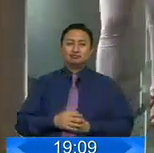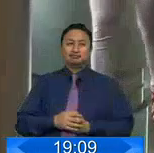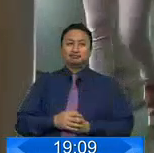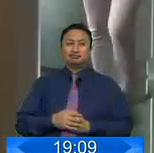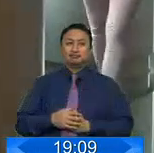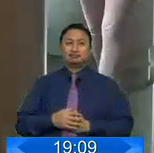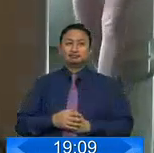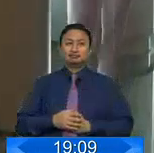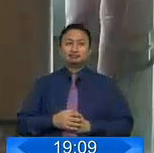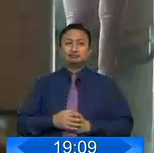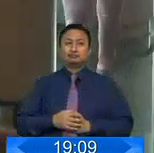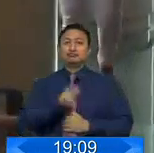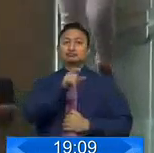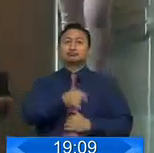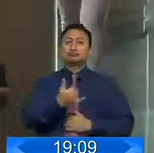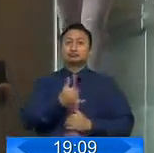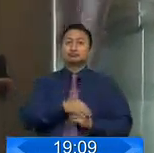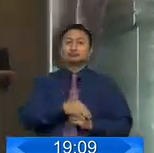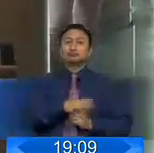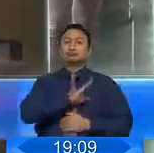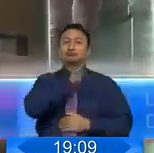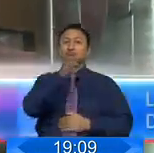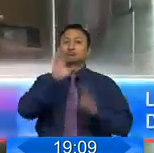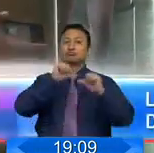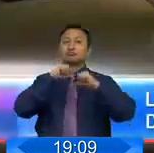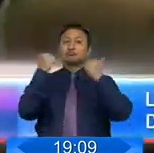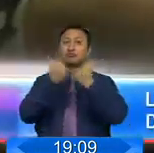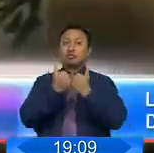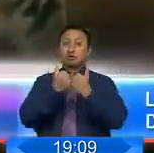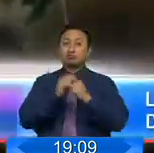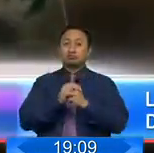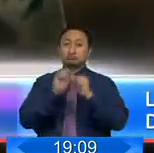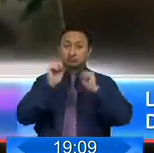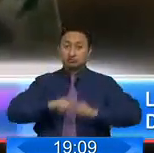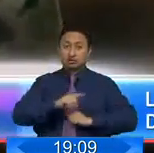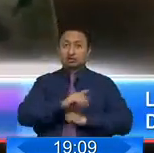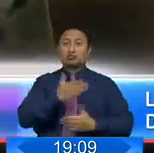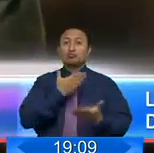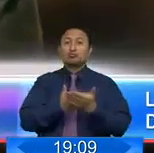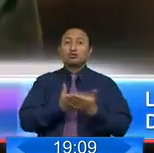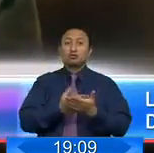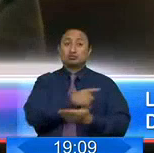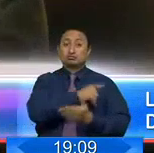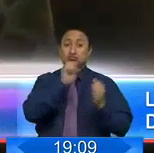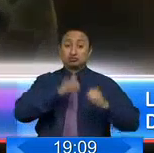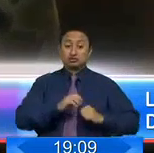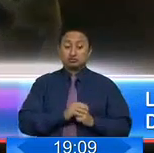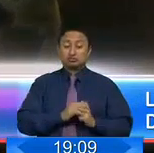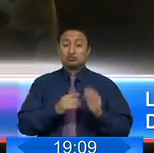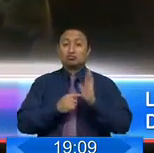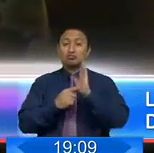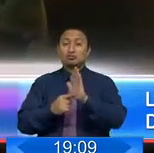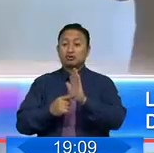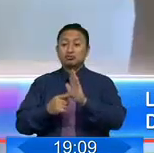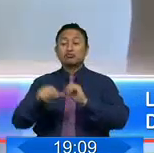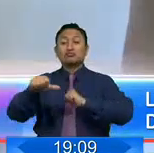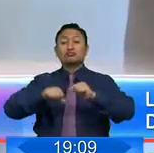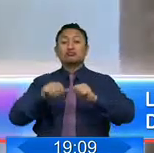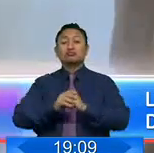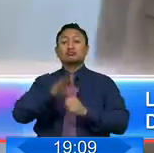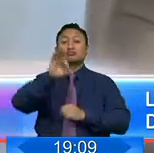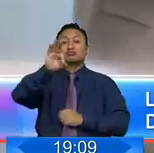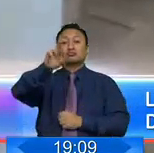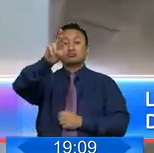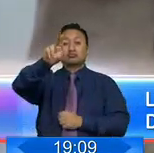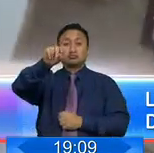Los denunciantes llegaron esta vez a la Asamblea Nacional para presentar las pruebas que dicen tener con las que demostrarían que el legislador Fernando Flores